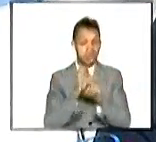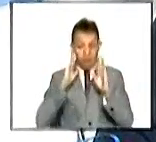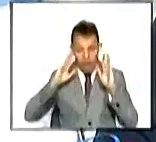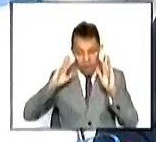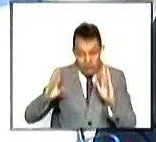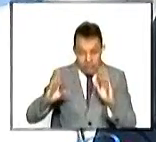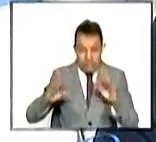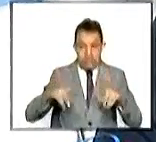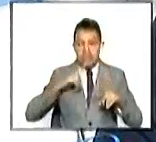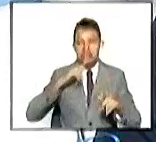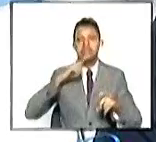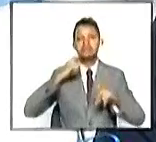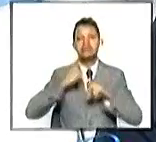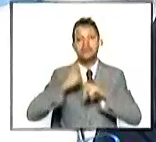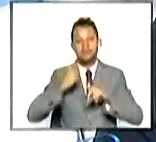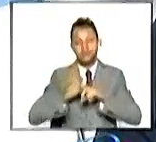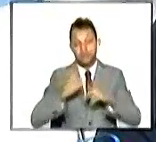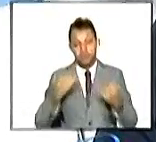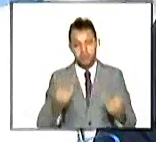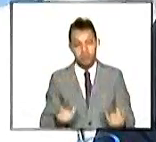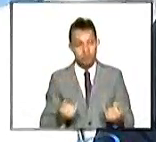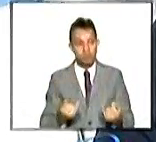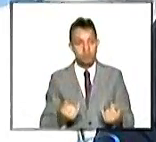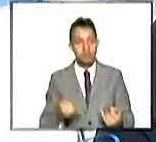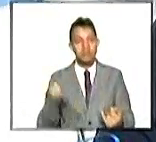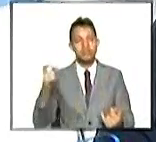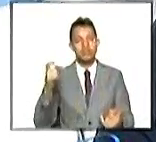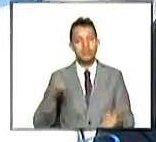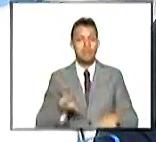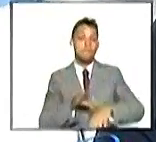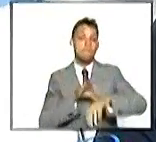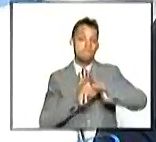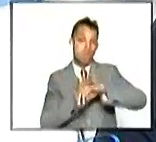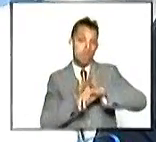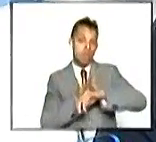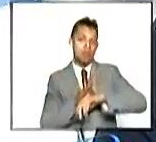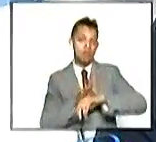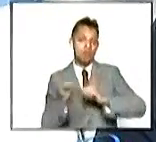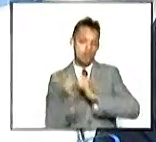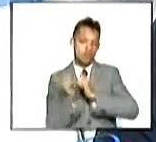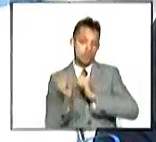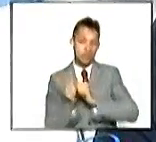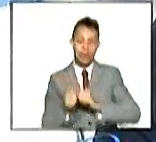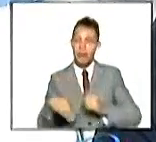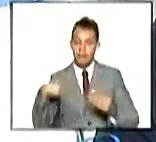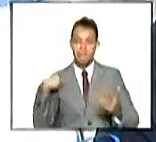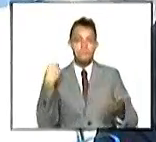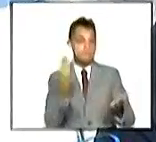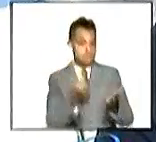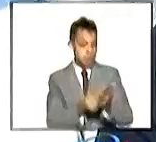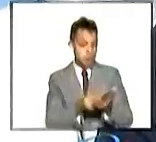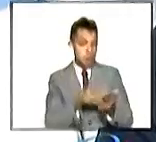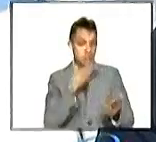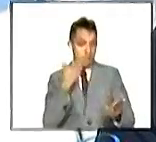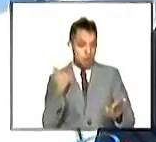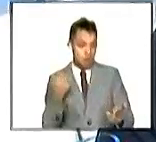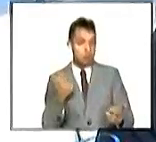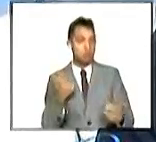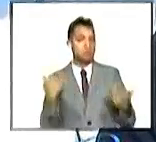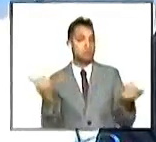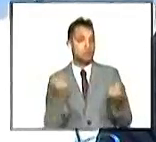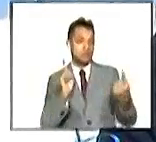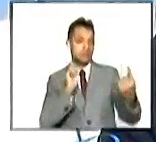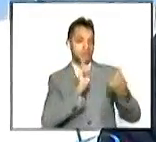delicado. Y para eso existen los ginecólogos. Es mejor que se den la pela y se gasten una platica en una consulta